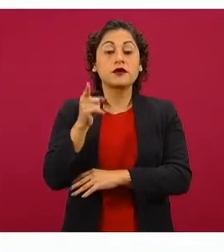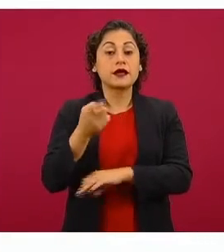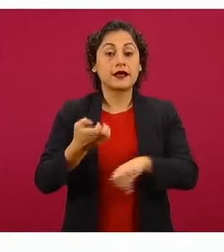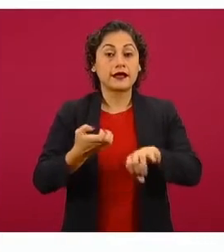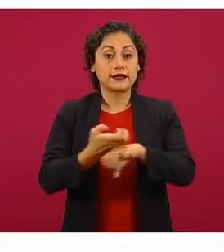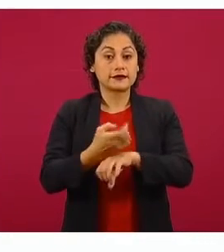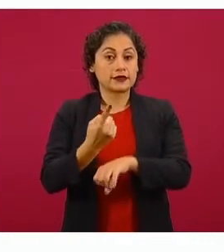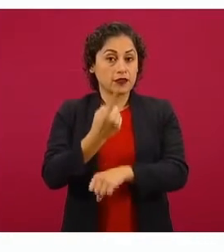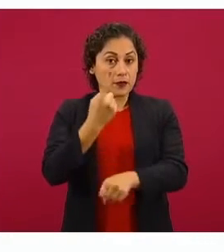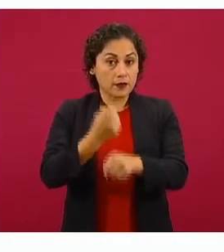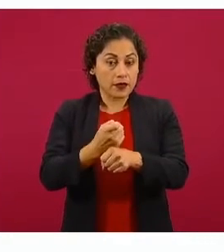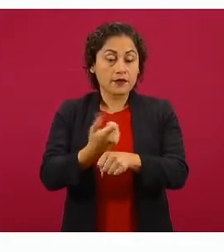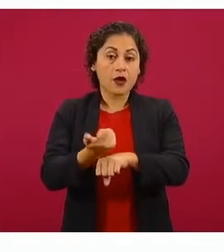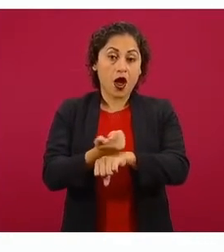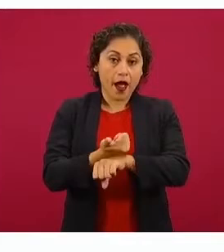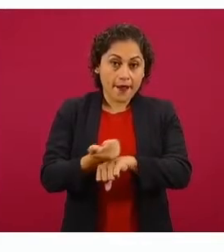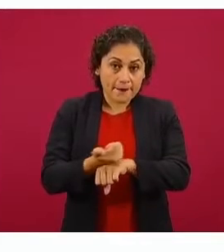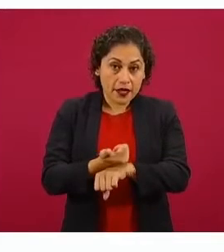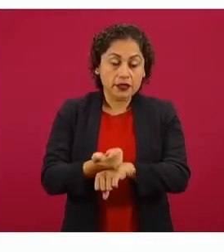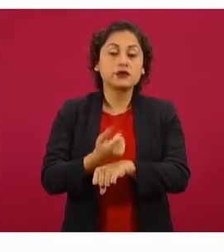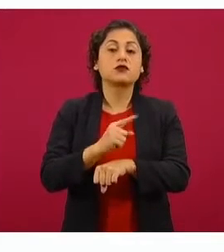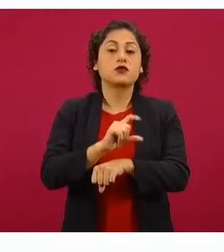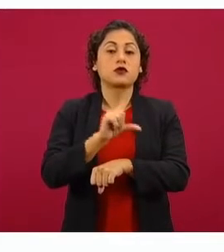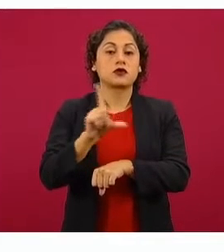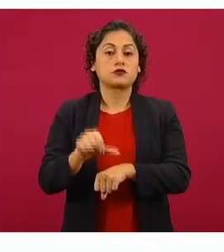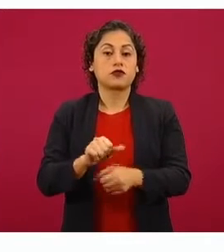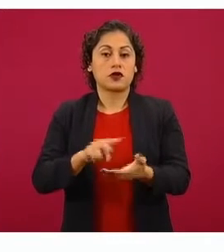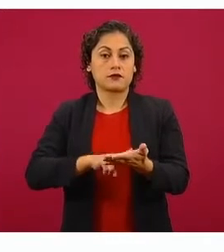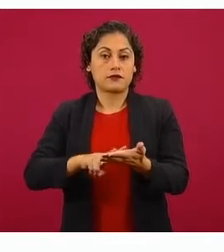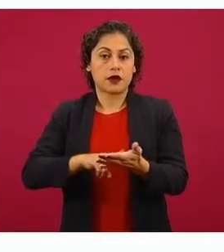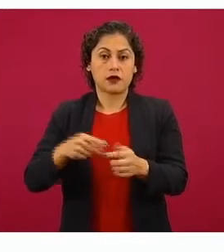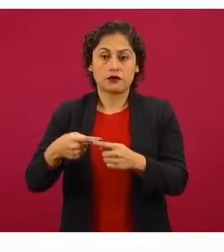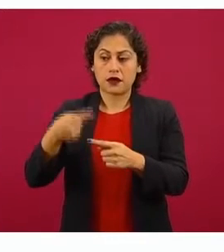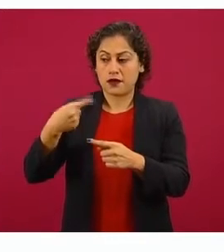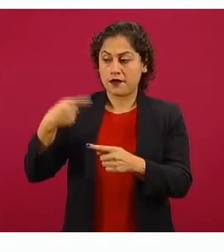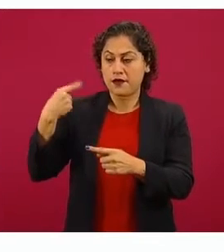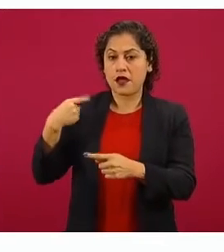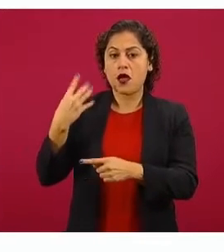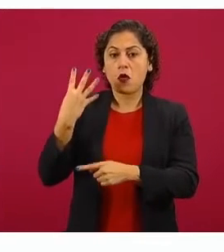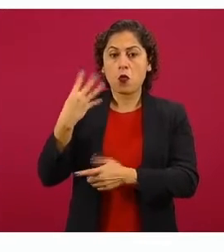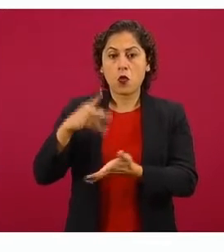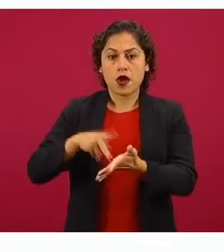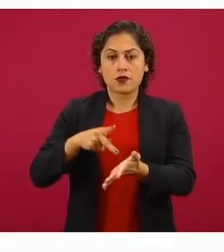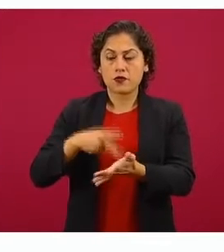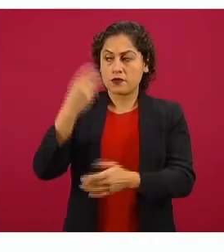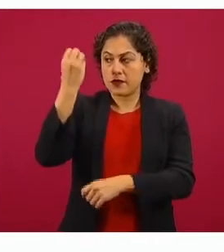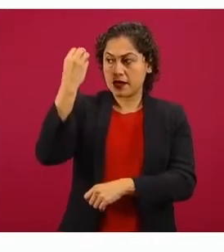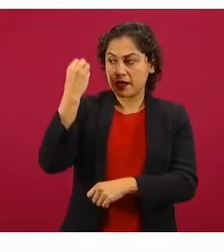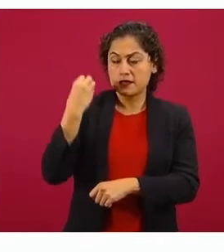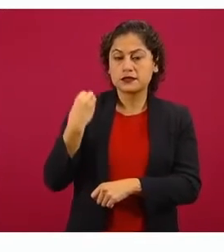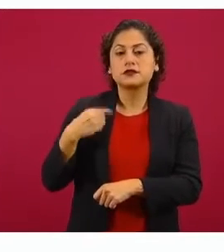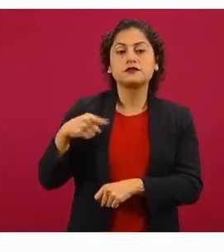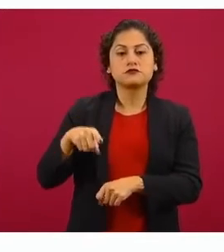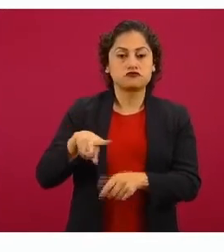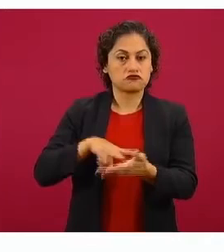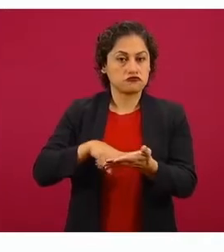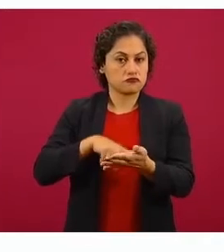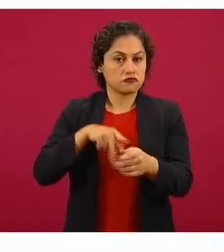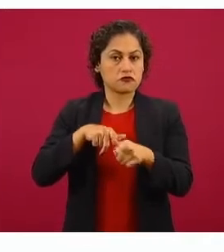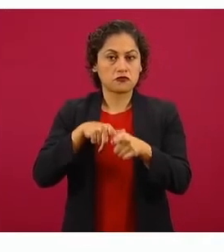pasar a amarillo, el primer estado en pasar a verde, tiene ya 4 ciclos del semáforo en color verde durante las 8